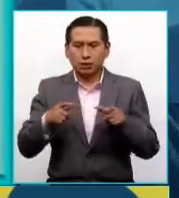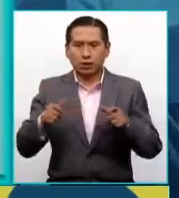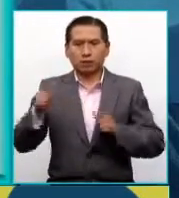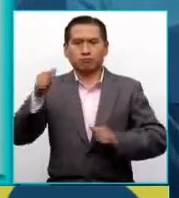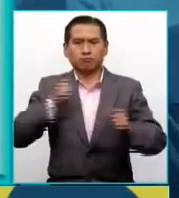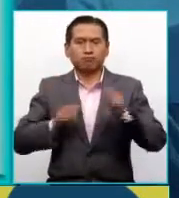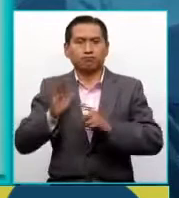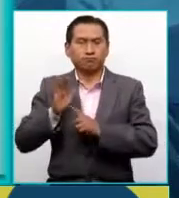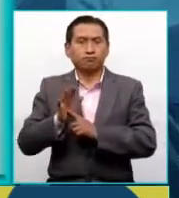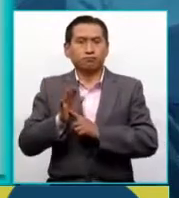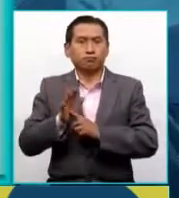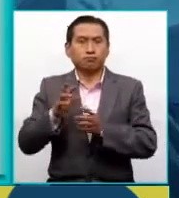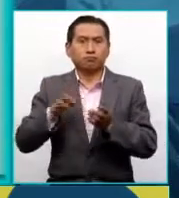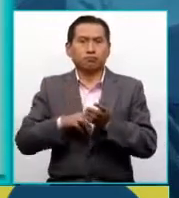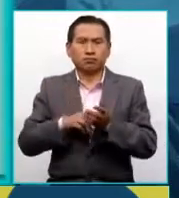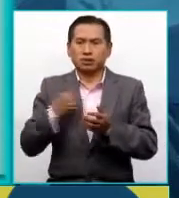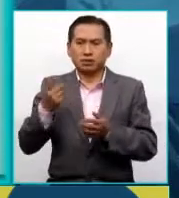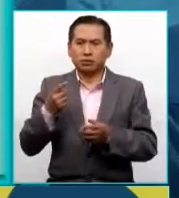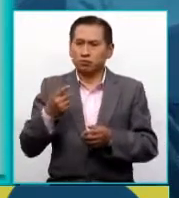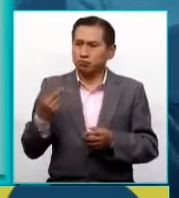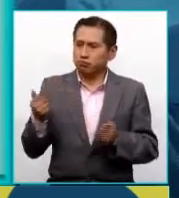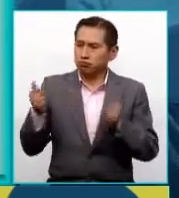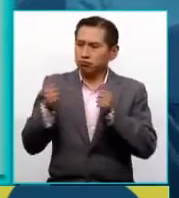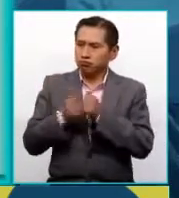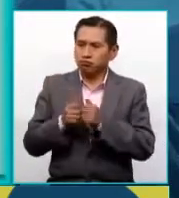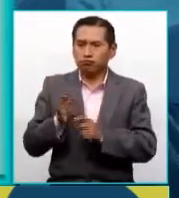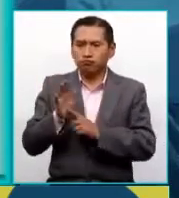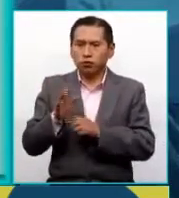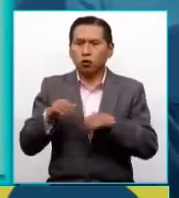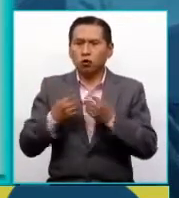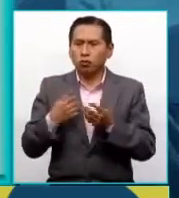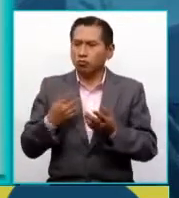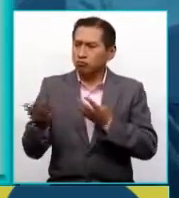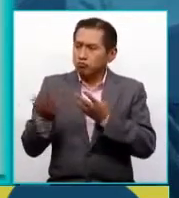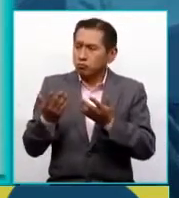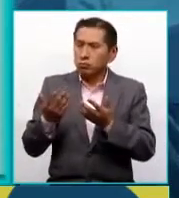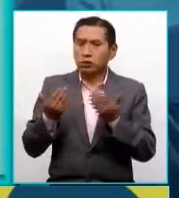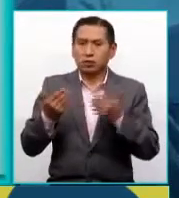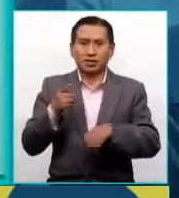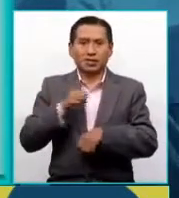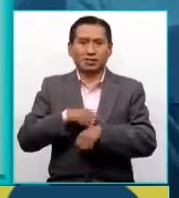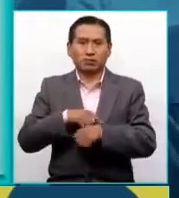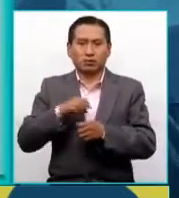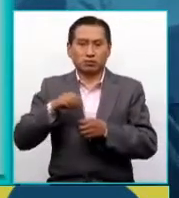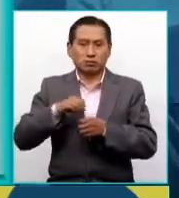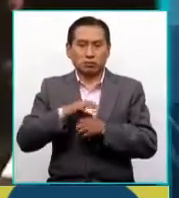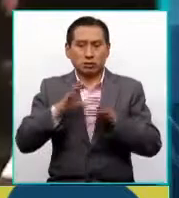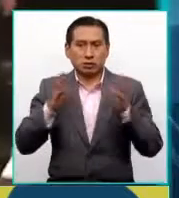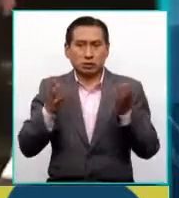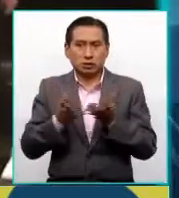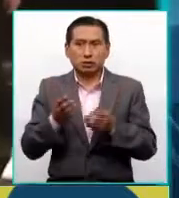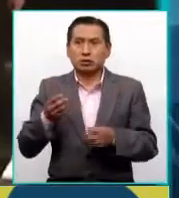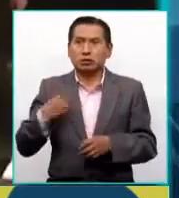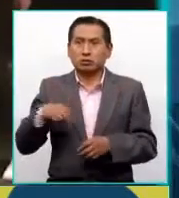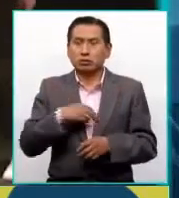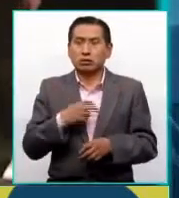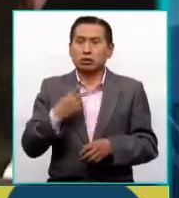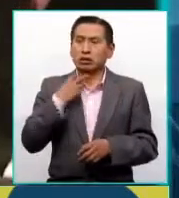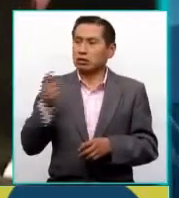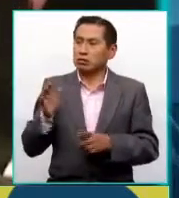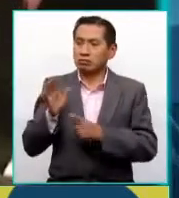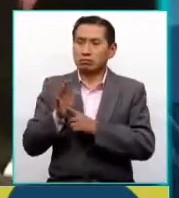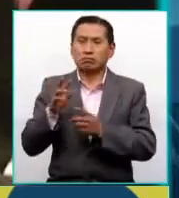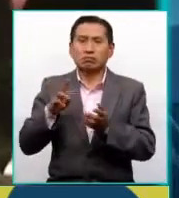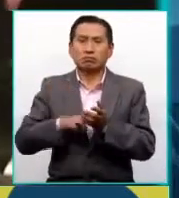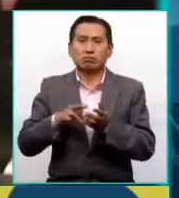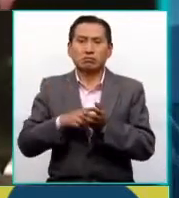escénico siempre, es una constante, siempre ha estado ahí, pero una vez que la pandemia nos obliga a presentarnos del todo a